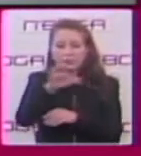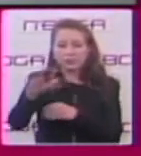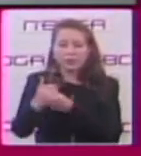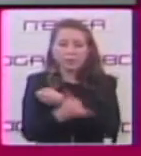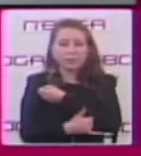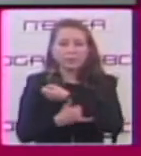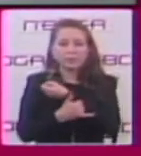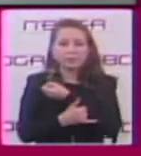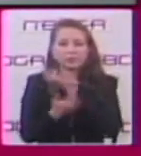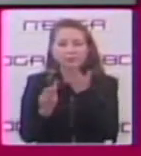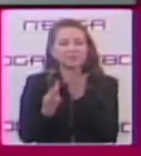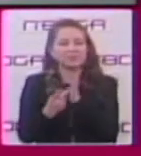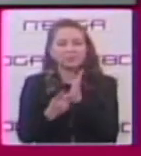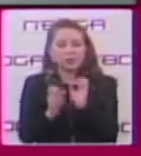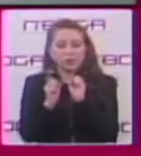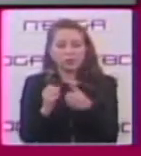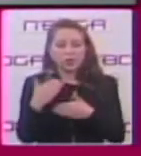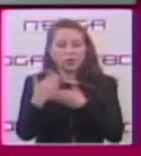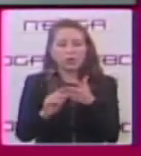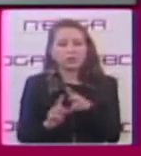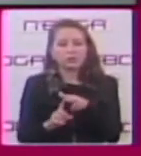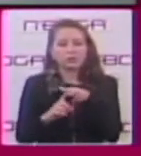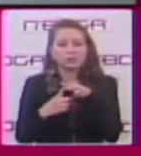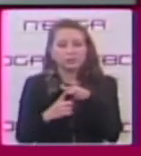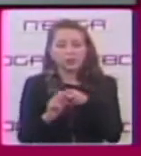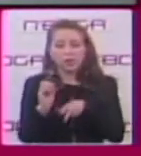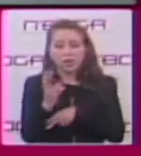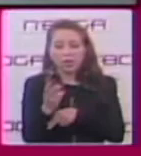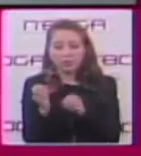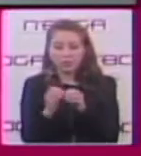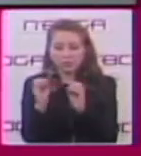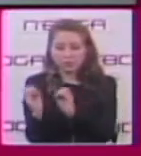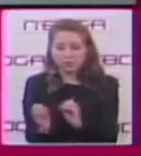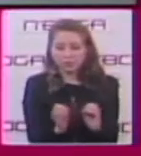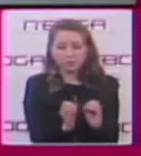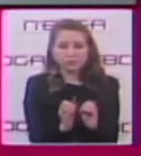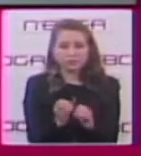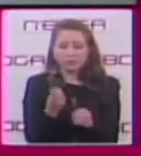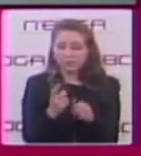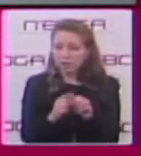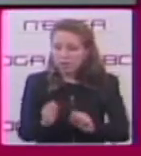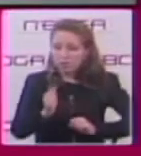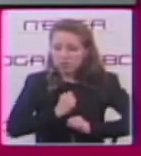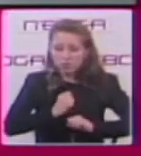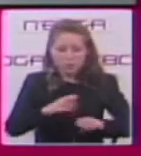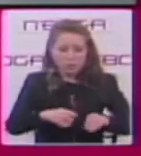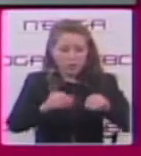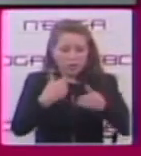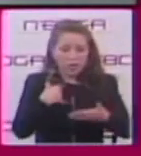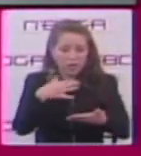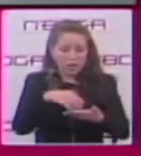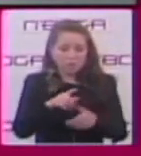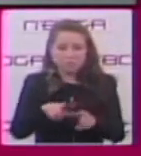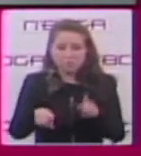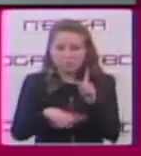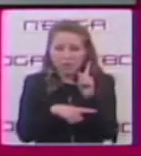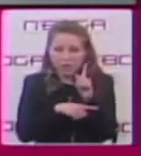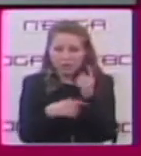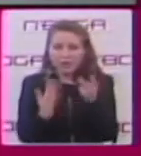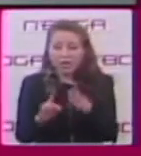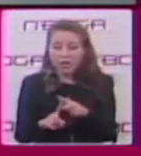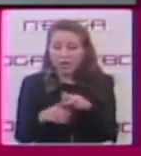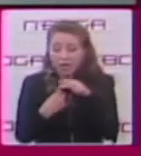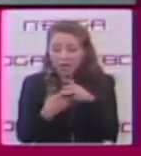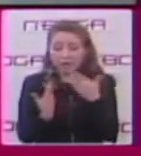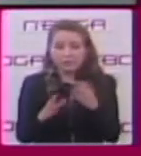país para poder proceder en una segunda etapa y de forma organizada, organizando territorios, estudiando mercados, comenzar a